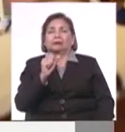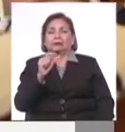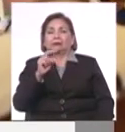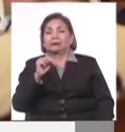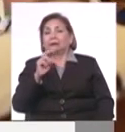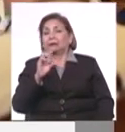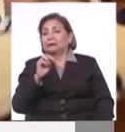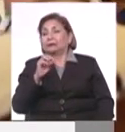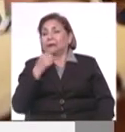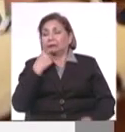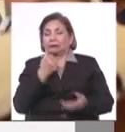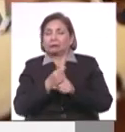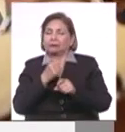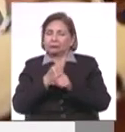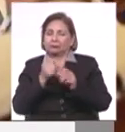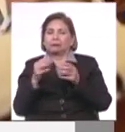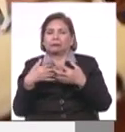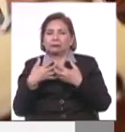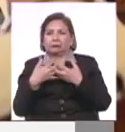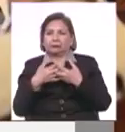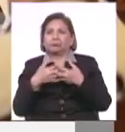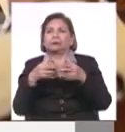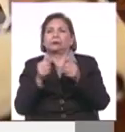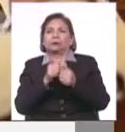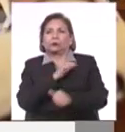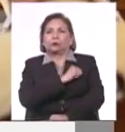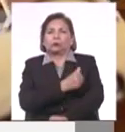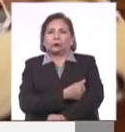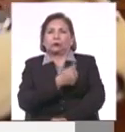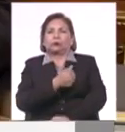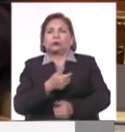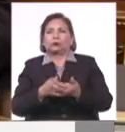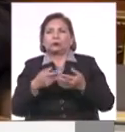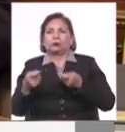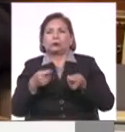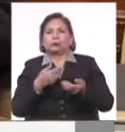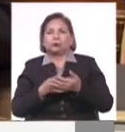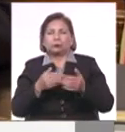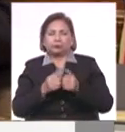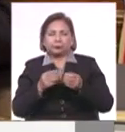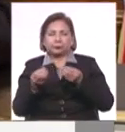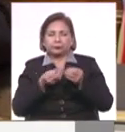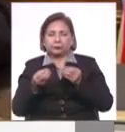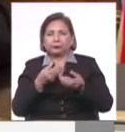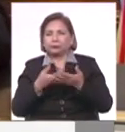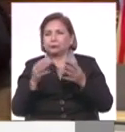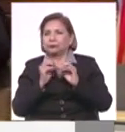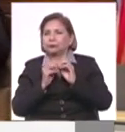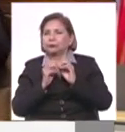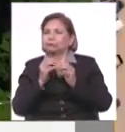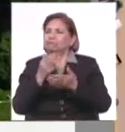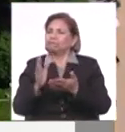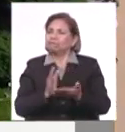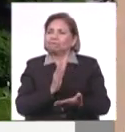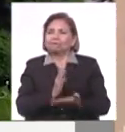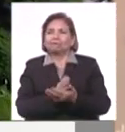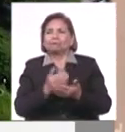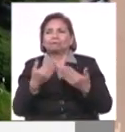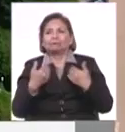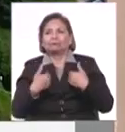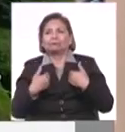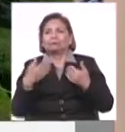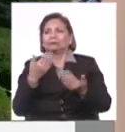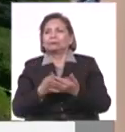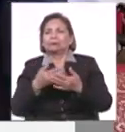la importancia de trabajar de la mano con las autoridades locales para identificar soluciones efectivas a los problemas que enfrentan